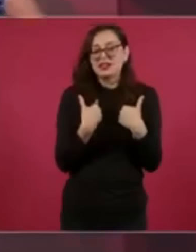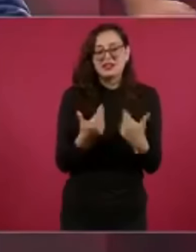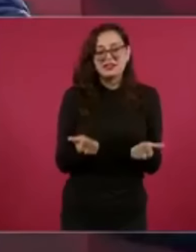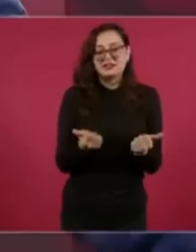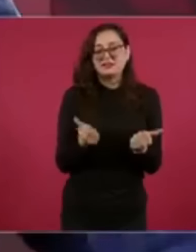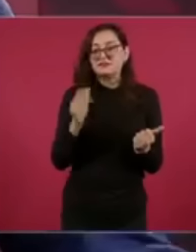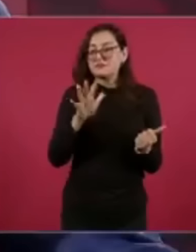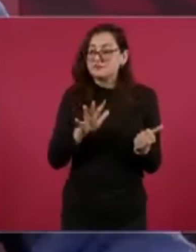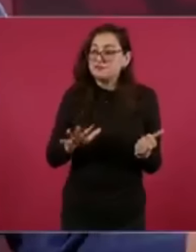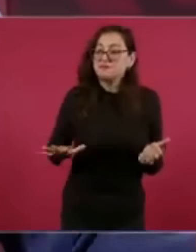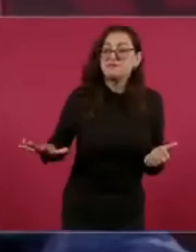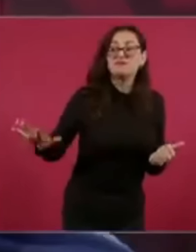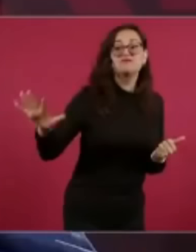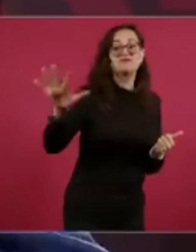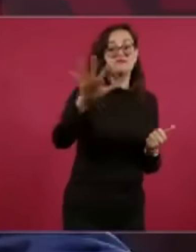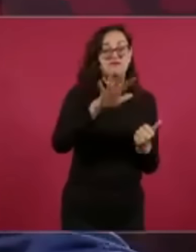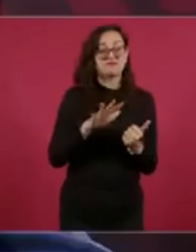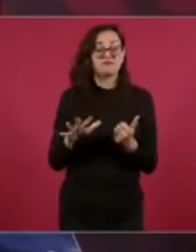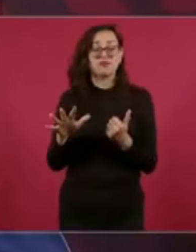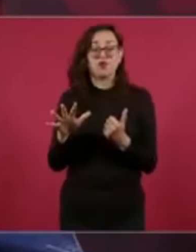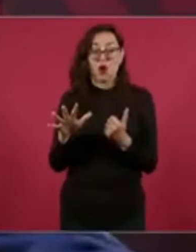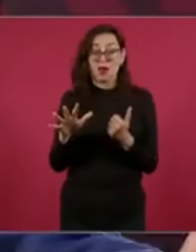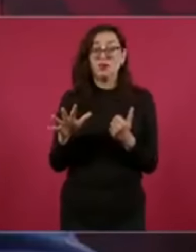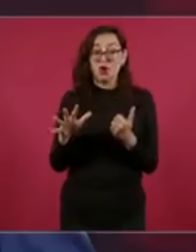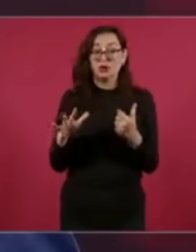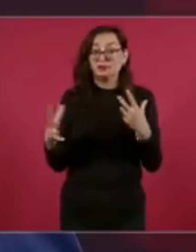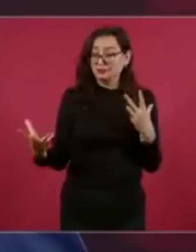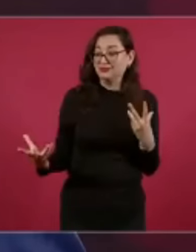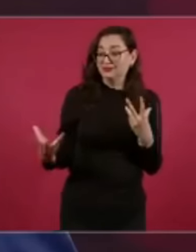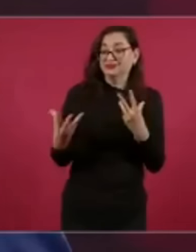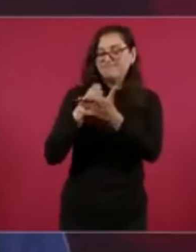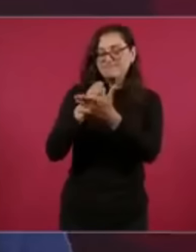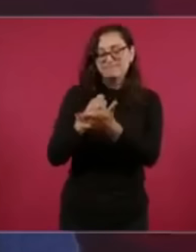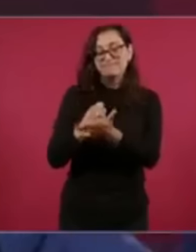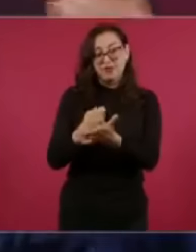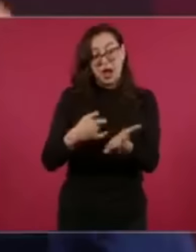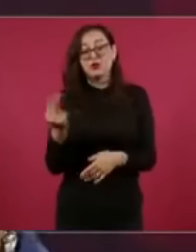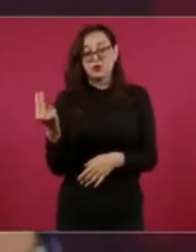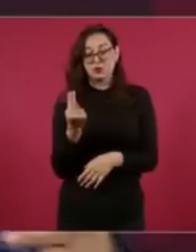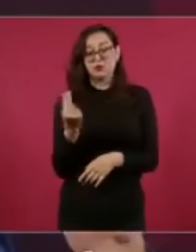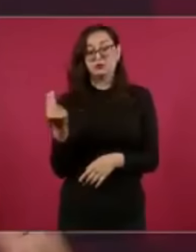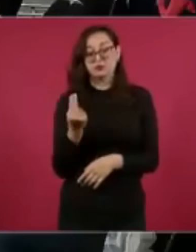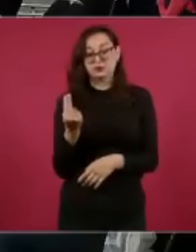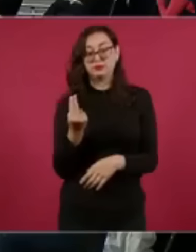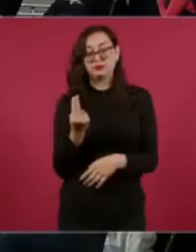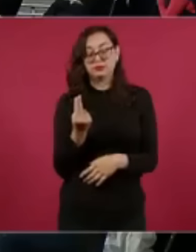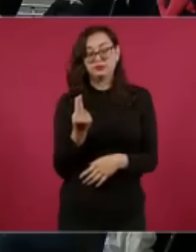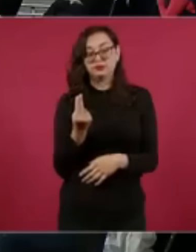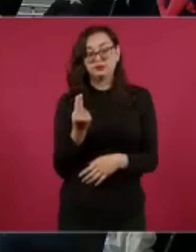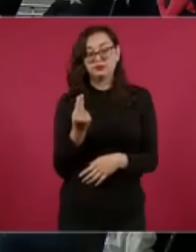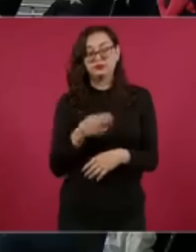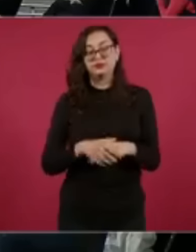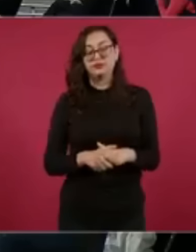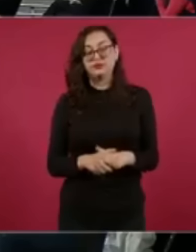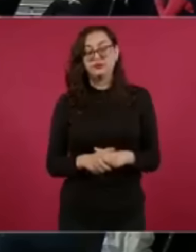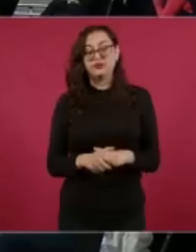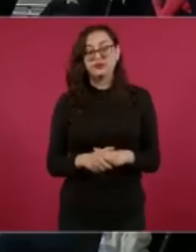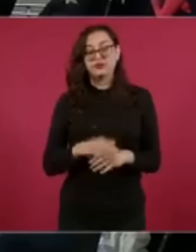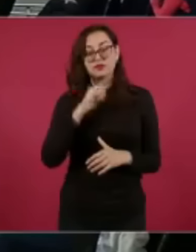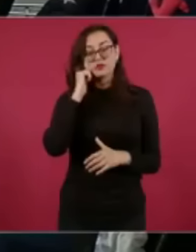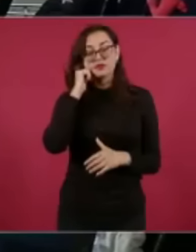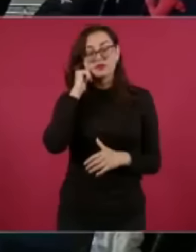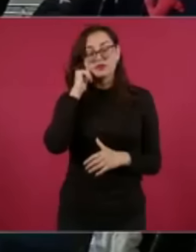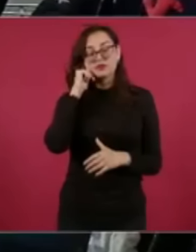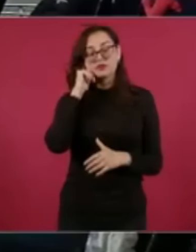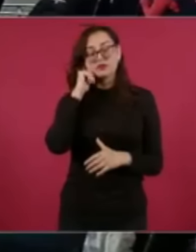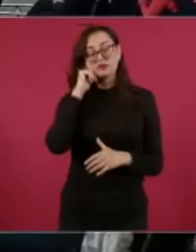era importante tener el apoyo del pueblo para transformar. Por ejemplo, él quería al